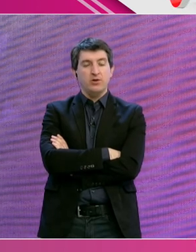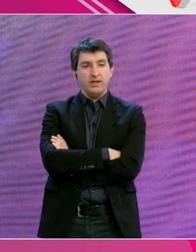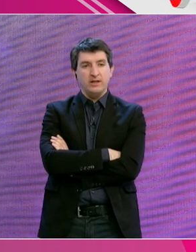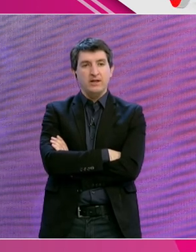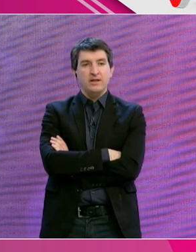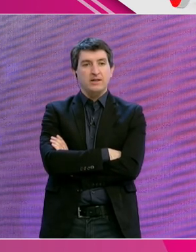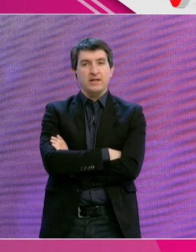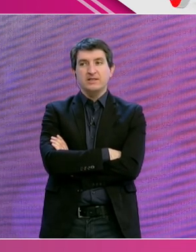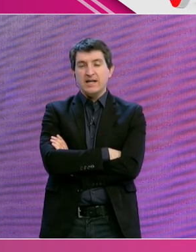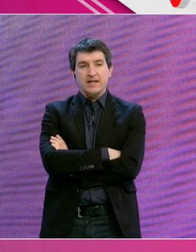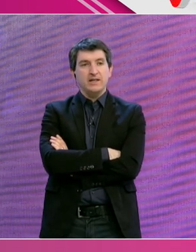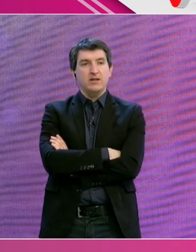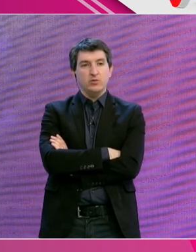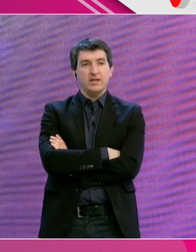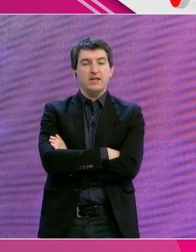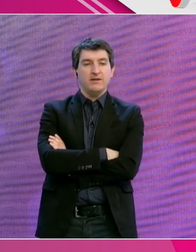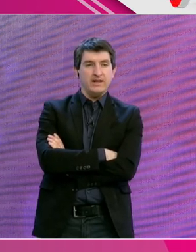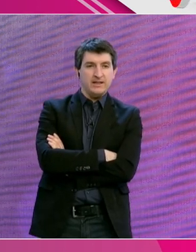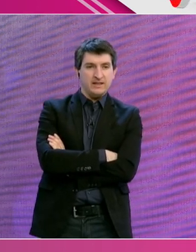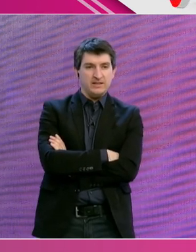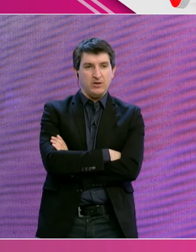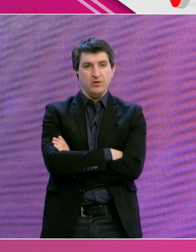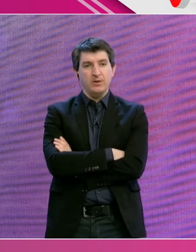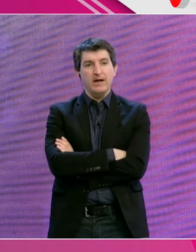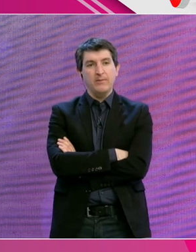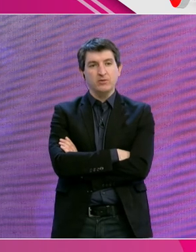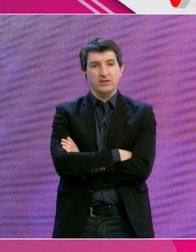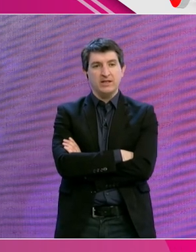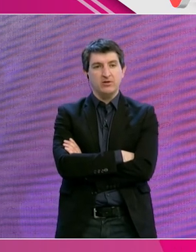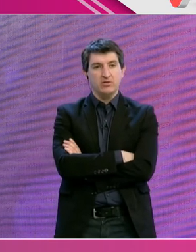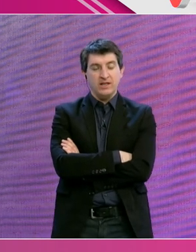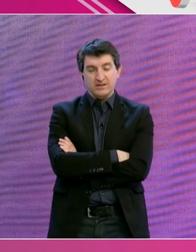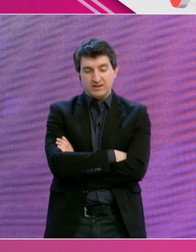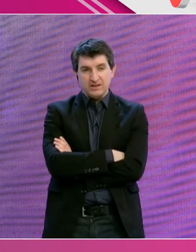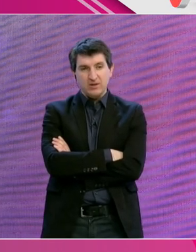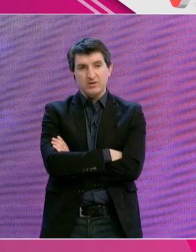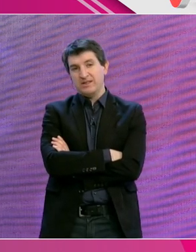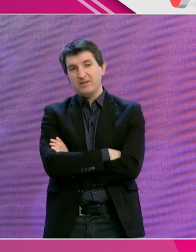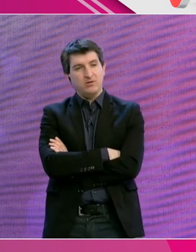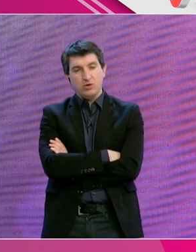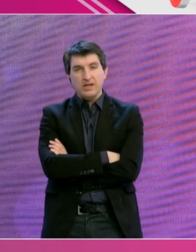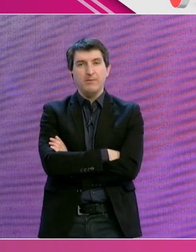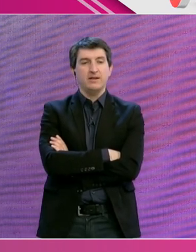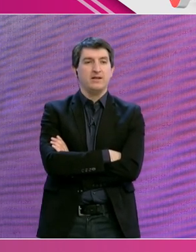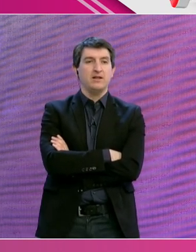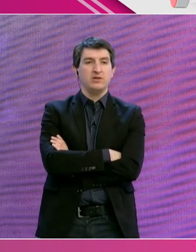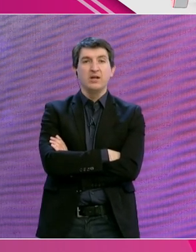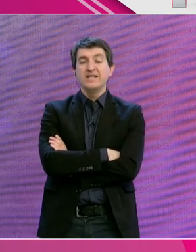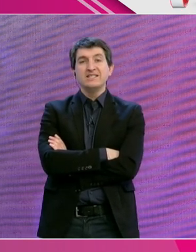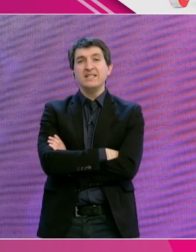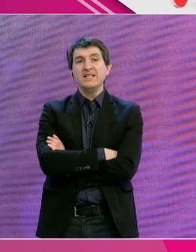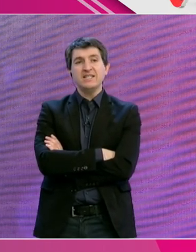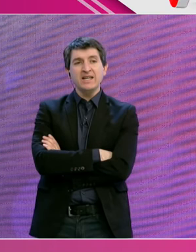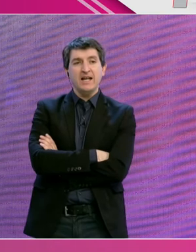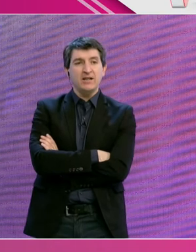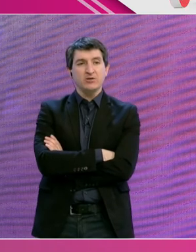ad honorem, que charlen, que discutan, que debatan hacia dónde vamos en estos tres sentidos que están totalmente relacionados.